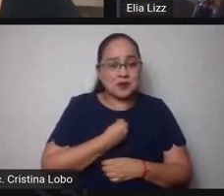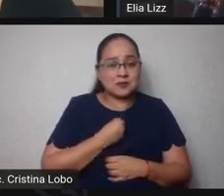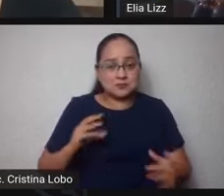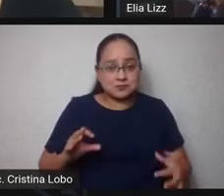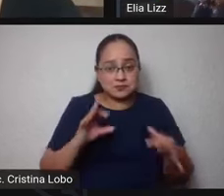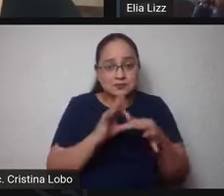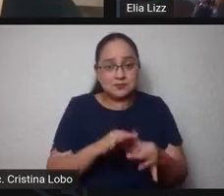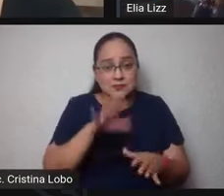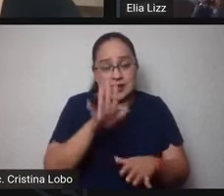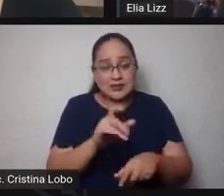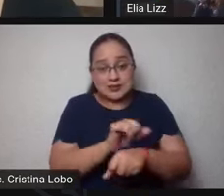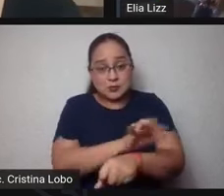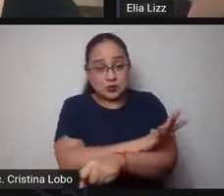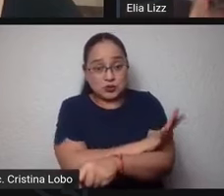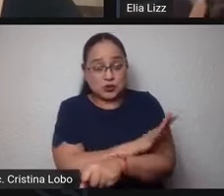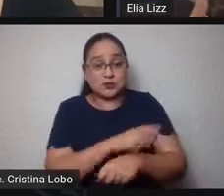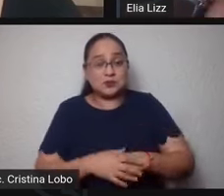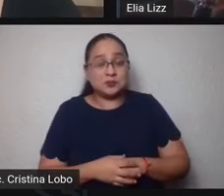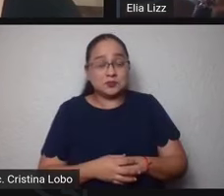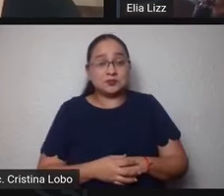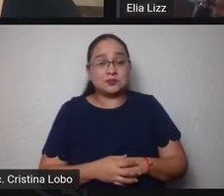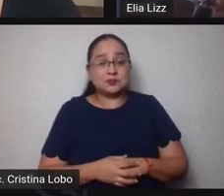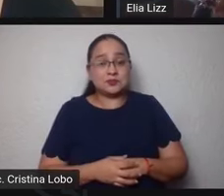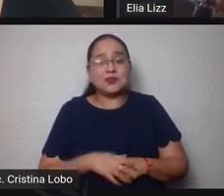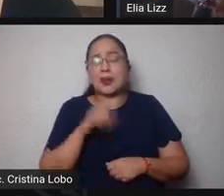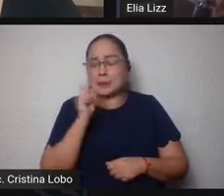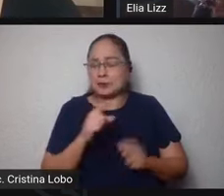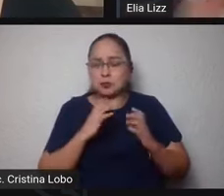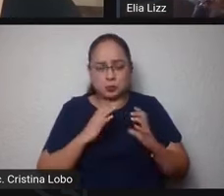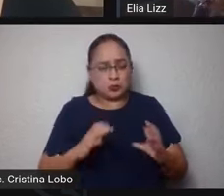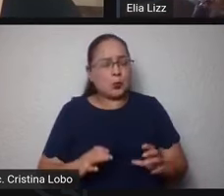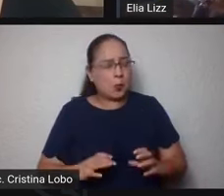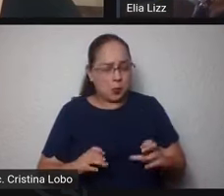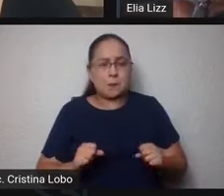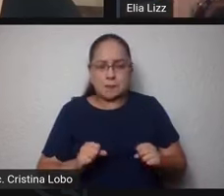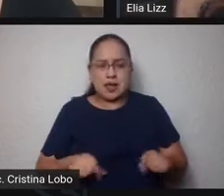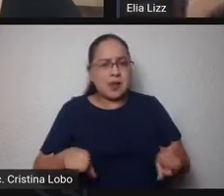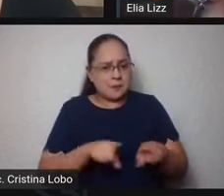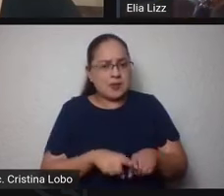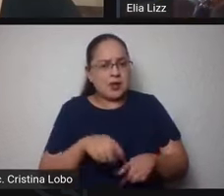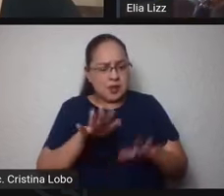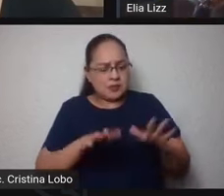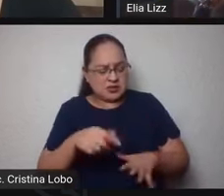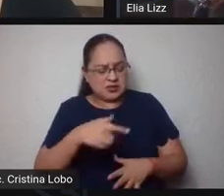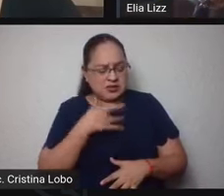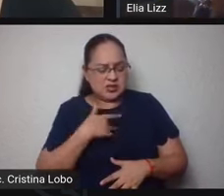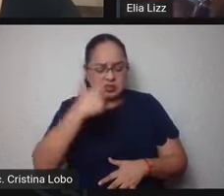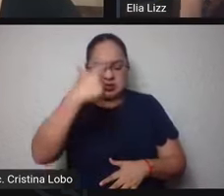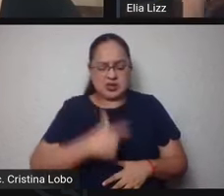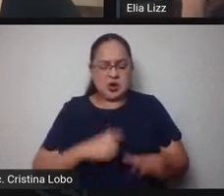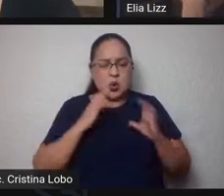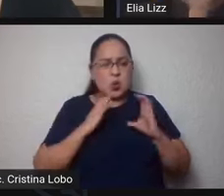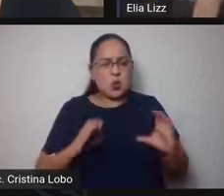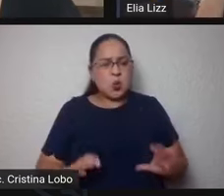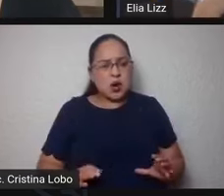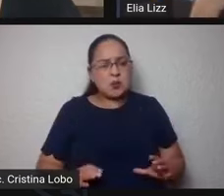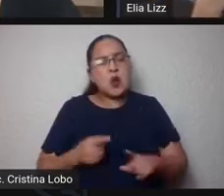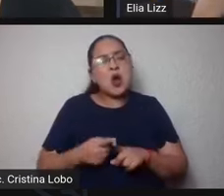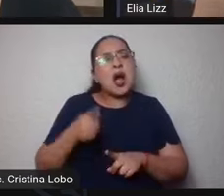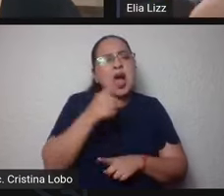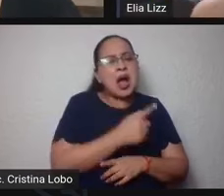situaciones emocionales, con también la física, y está padre decir, pues, este cuerpo, pues, en su tiempo, pues,